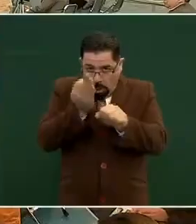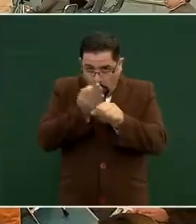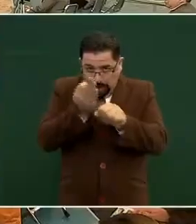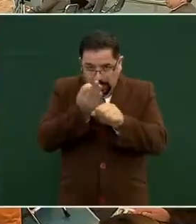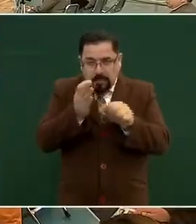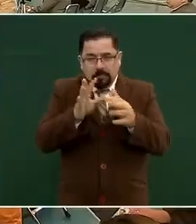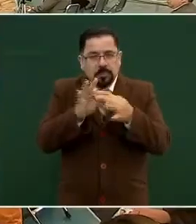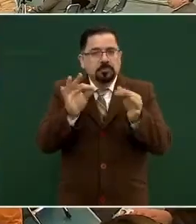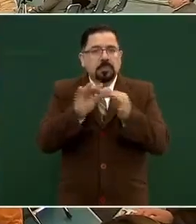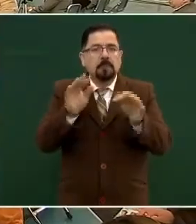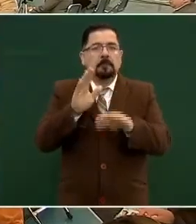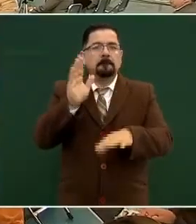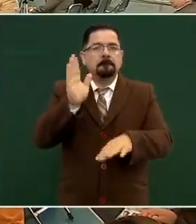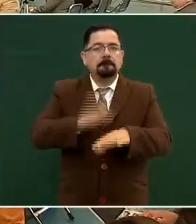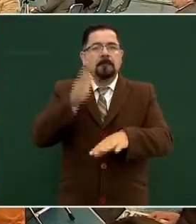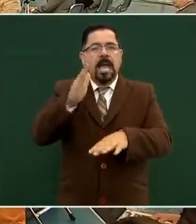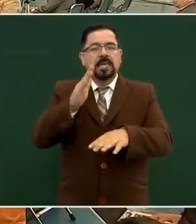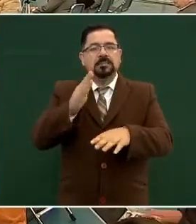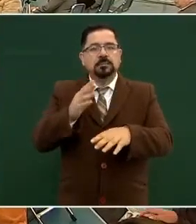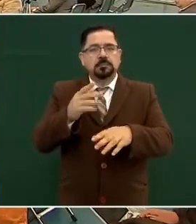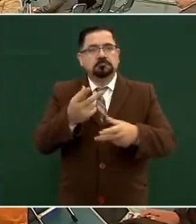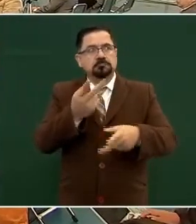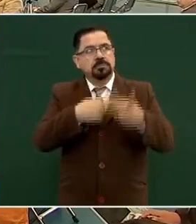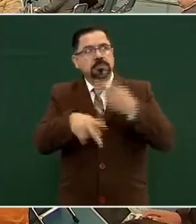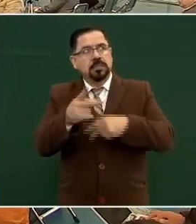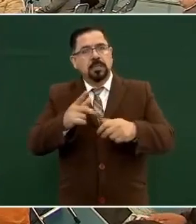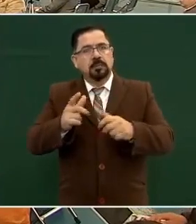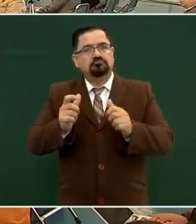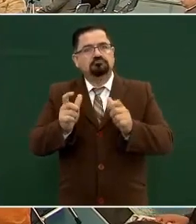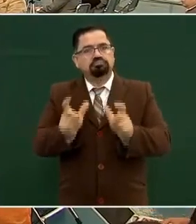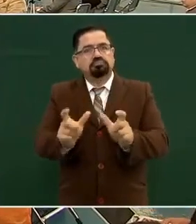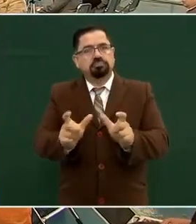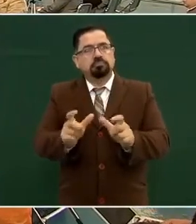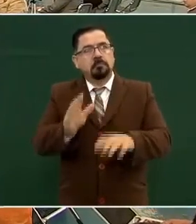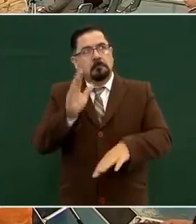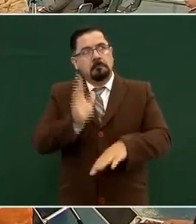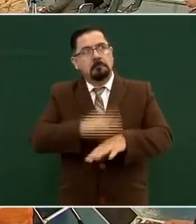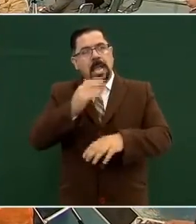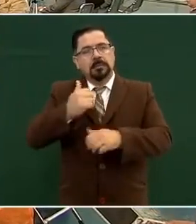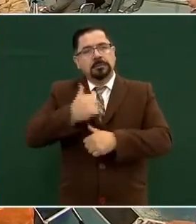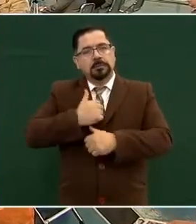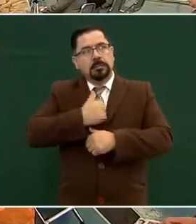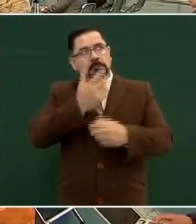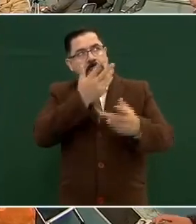más sobre los refuerzos que llegan a Guaymas, que comentaba el